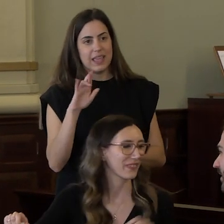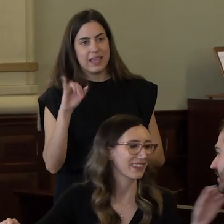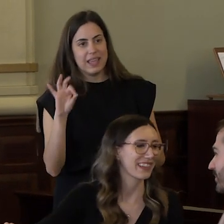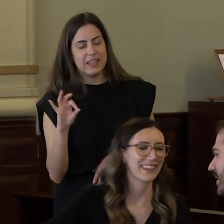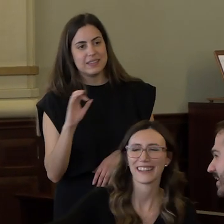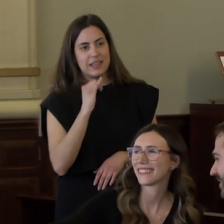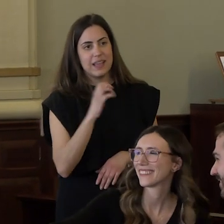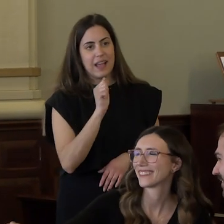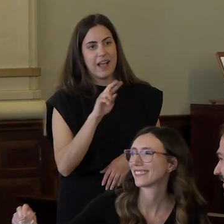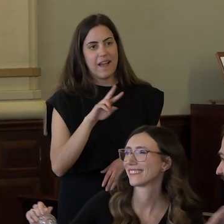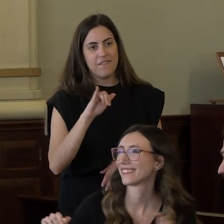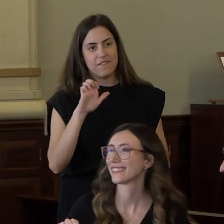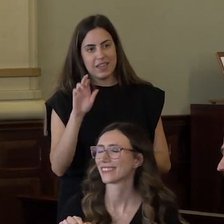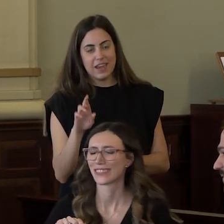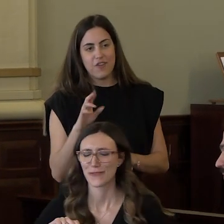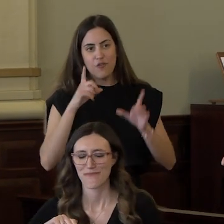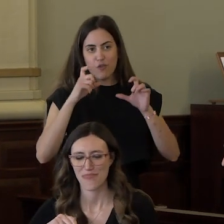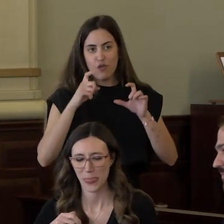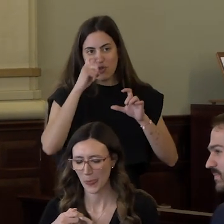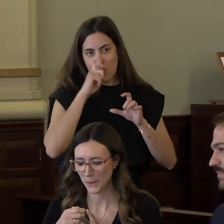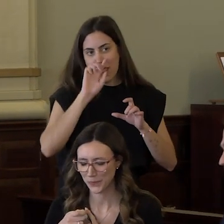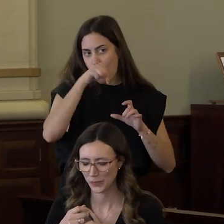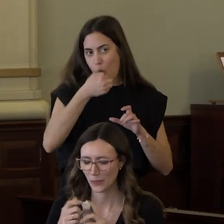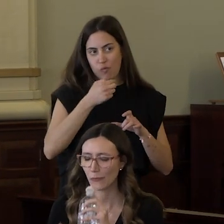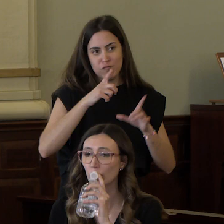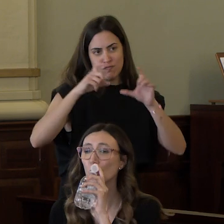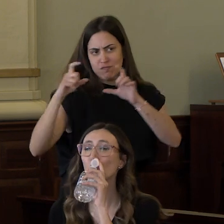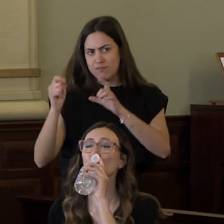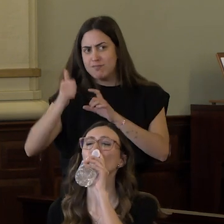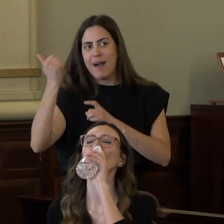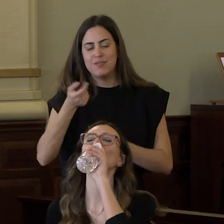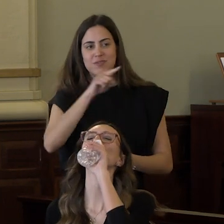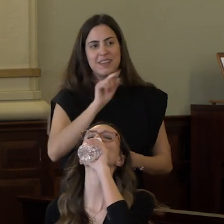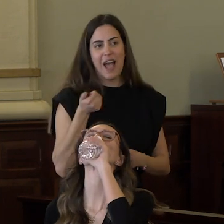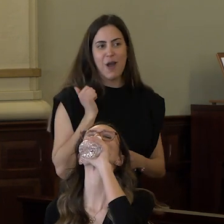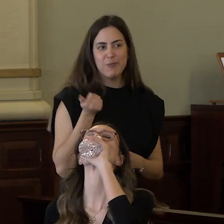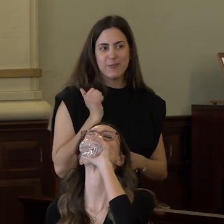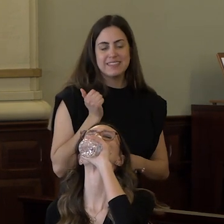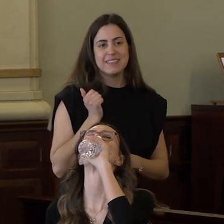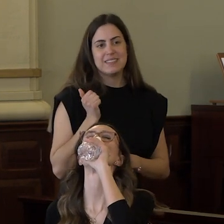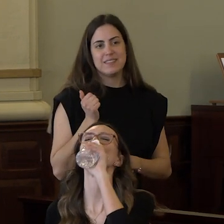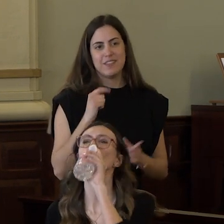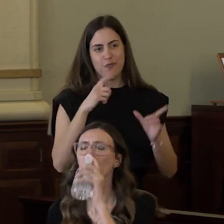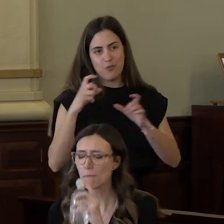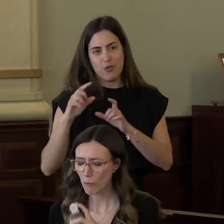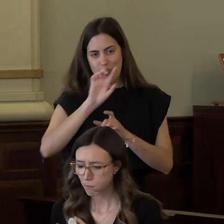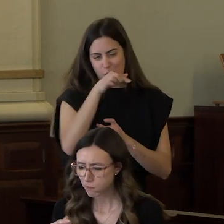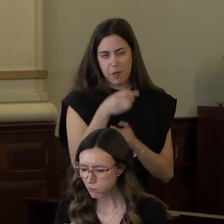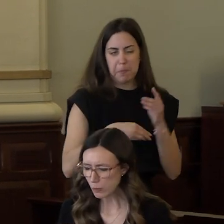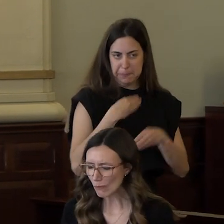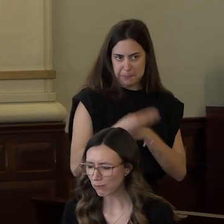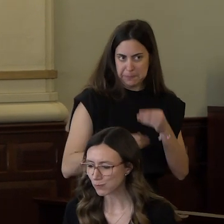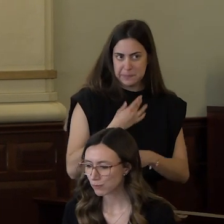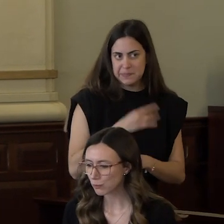una foto de recuerdo y luego pues, todas las que queráis, podéis aprovechar para que nos hagamos luego una